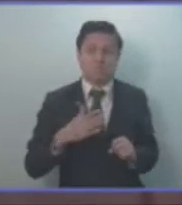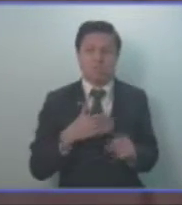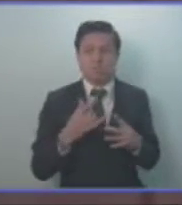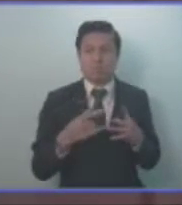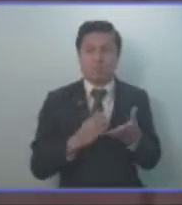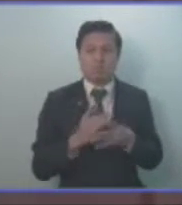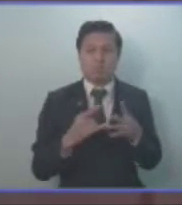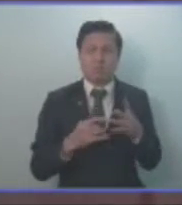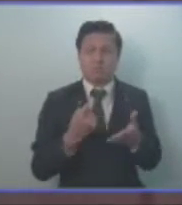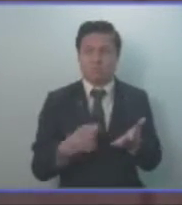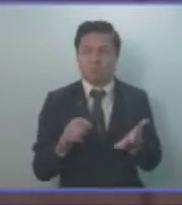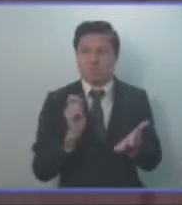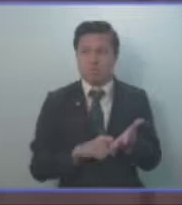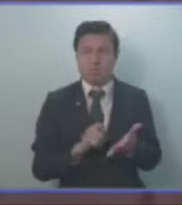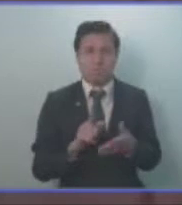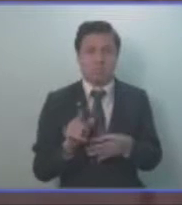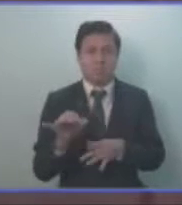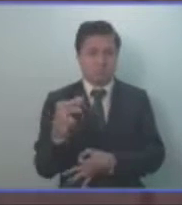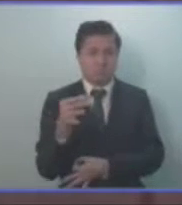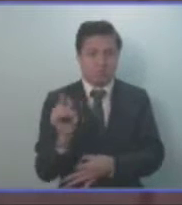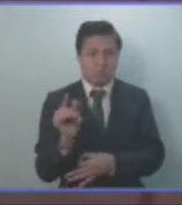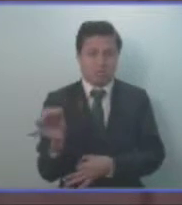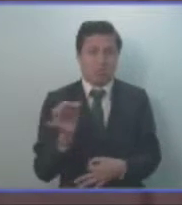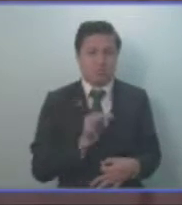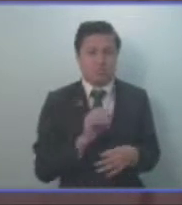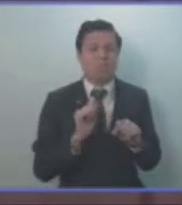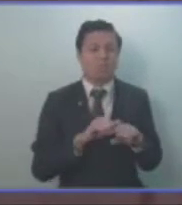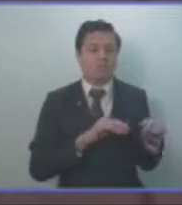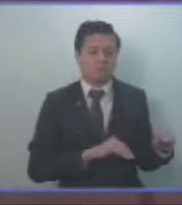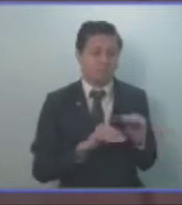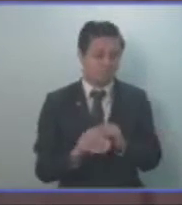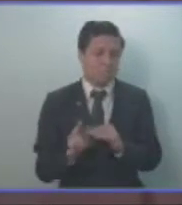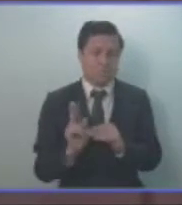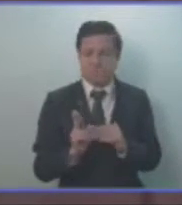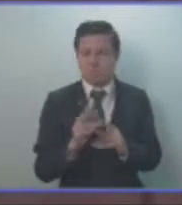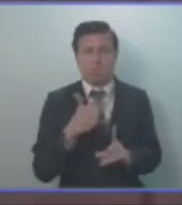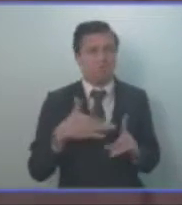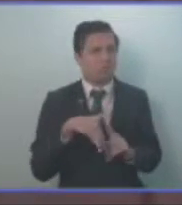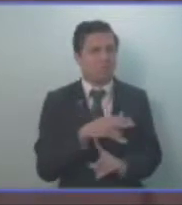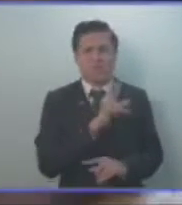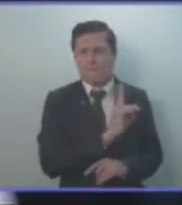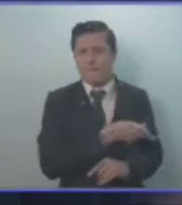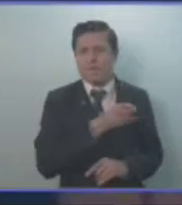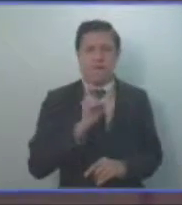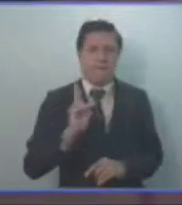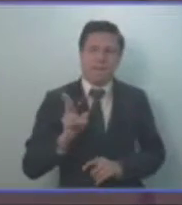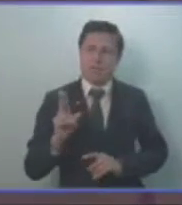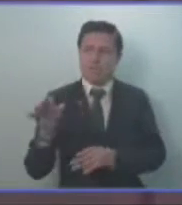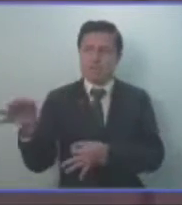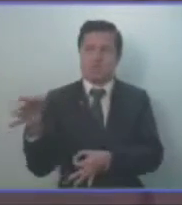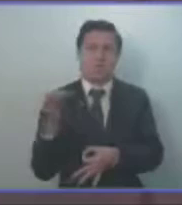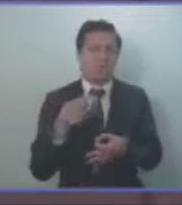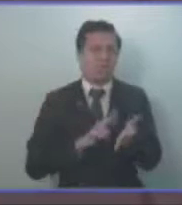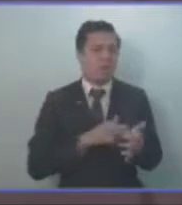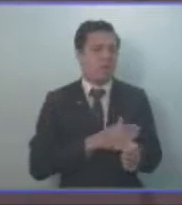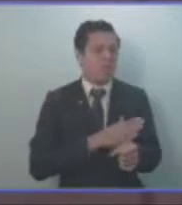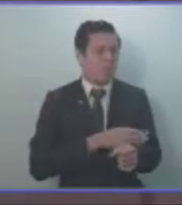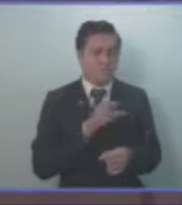jurídica adquirirá la concesión o permiso de que se trate en las mismas condiciones en las que fue otorgado por su